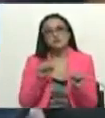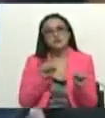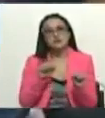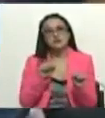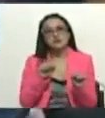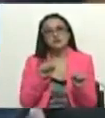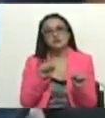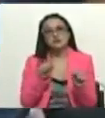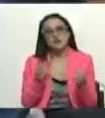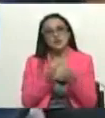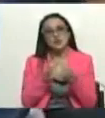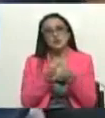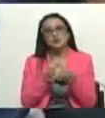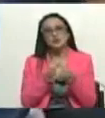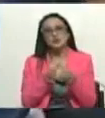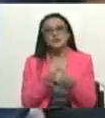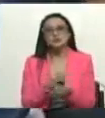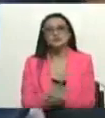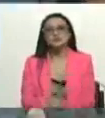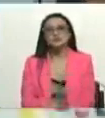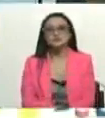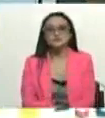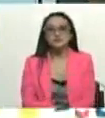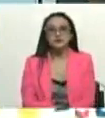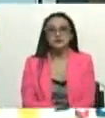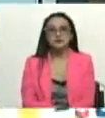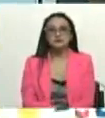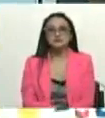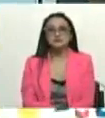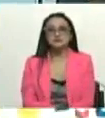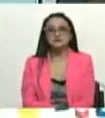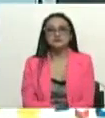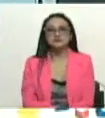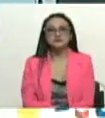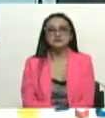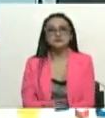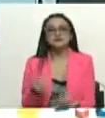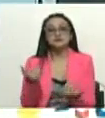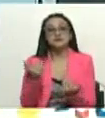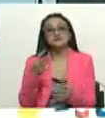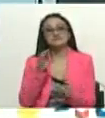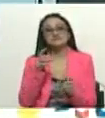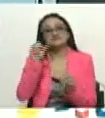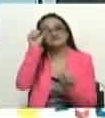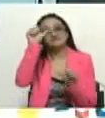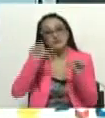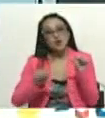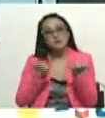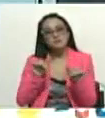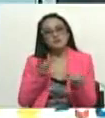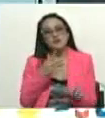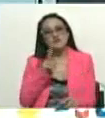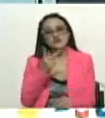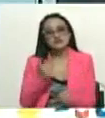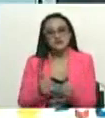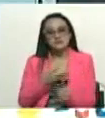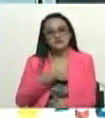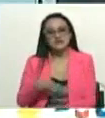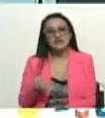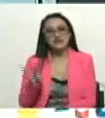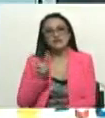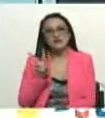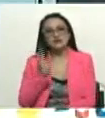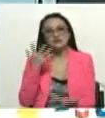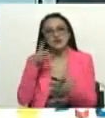es que la intervención en este momento de la vicepresidenta ejecutiva de la República, doctora Delcy Rodríguez, que acompaña el